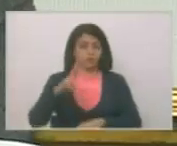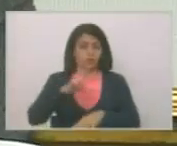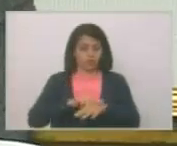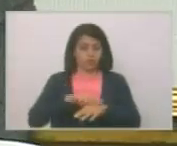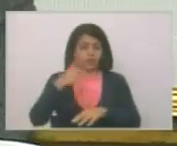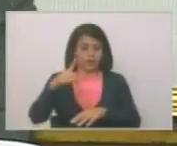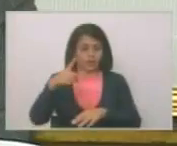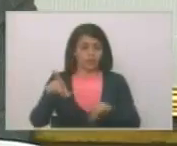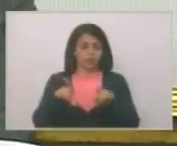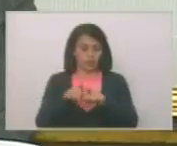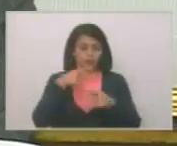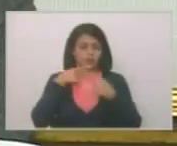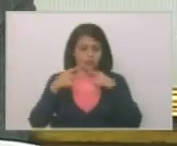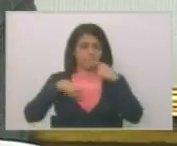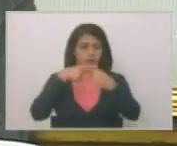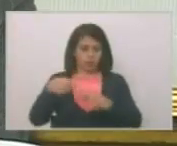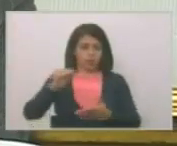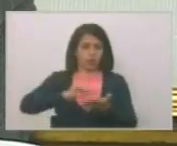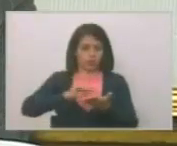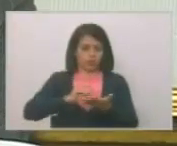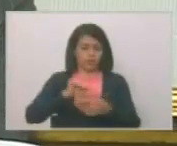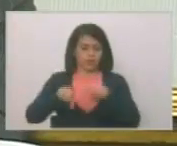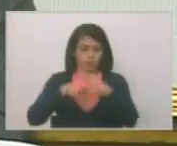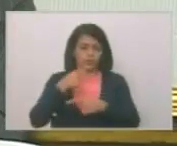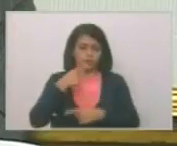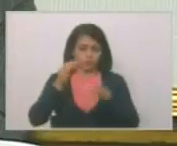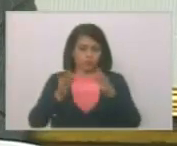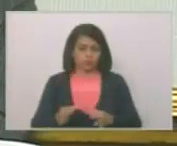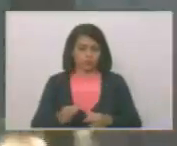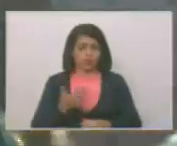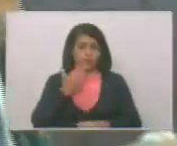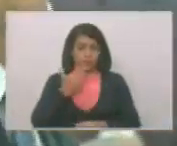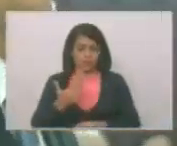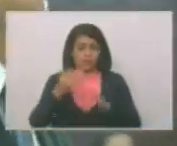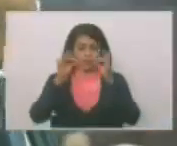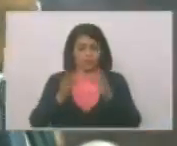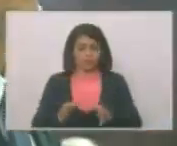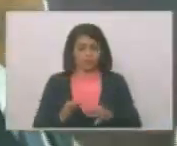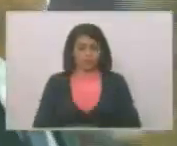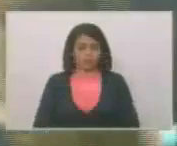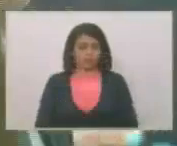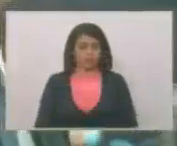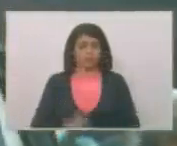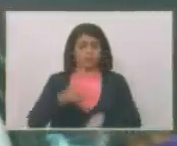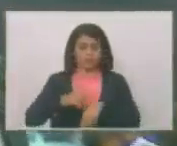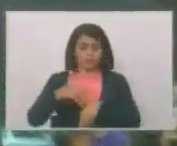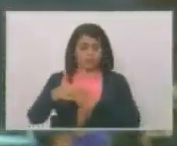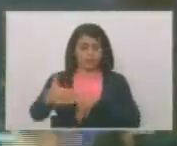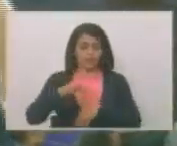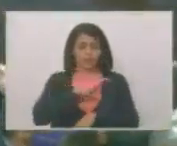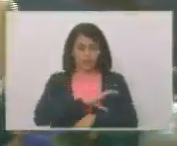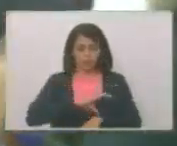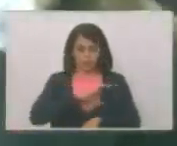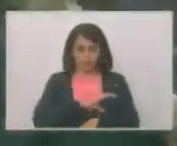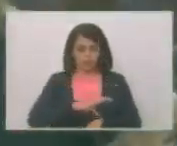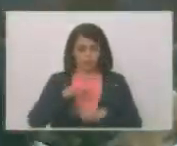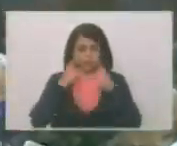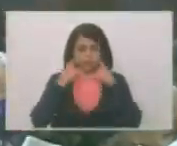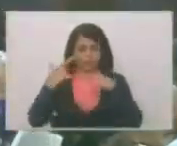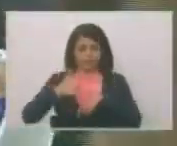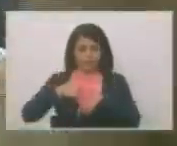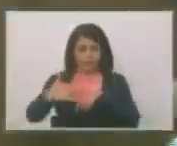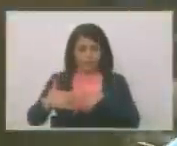Derecho, como usted muy bien señaló en dos oportunidades posteriores. La solicitud concreta es la extensión del